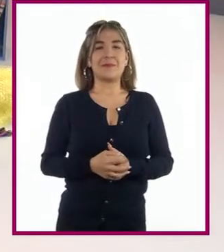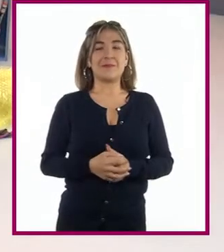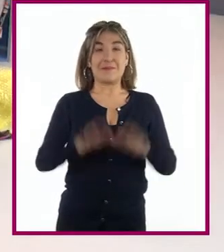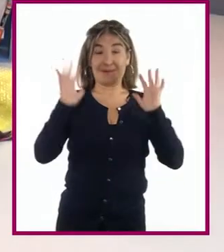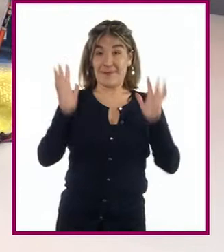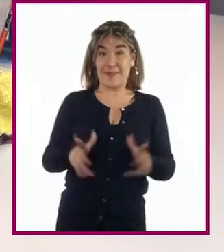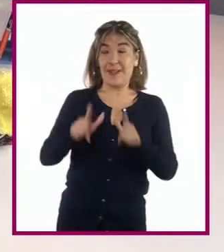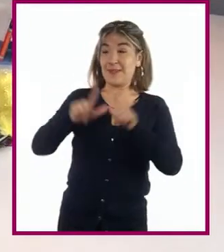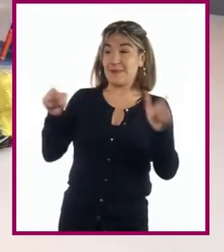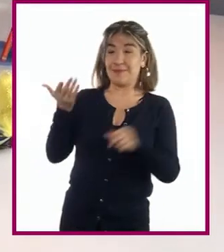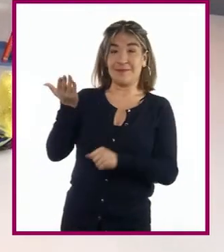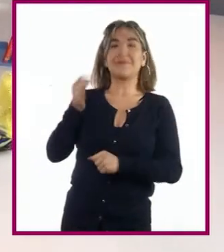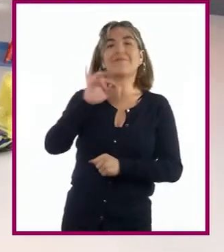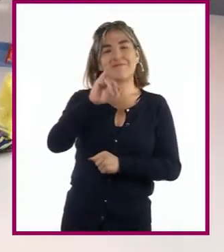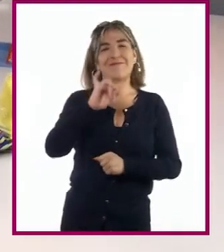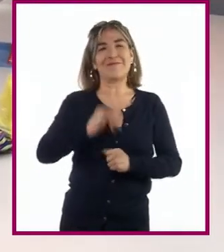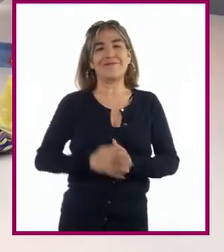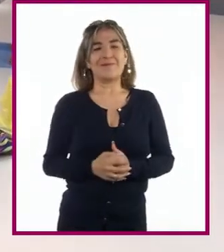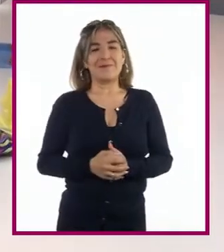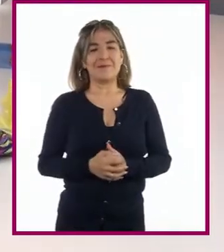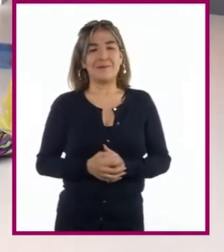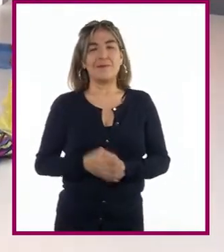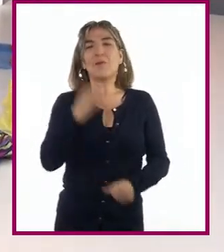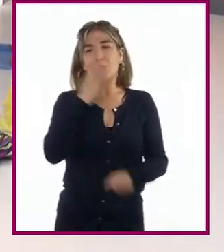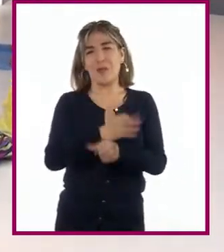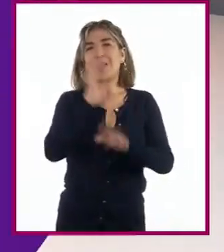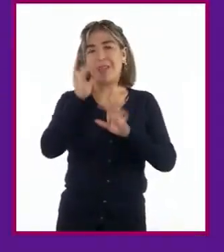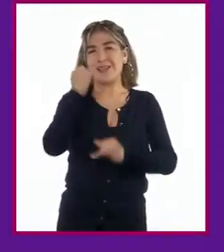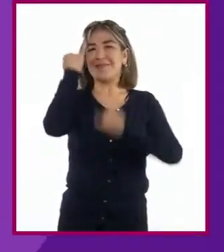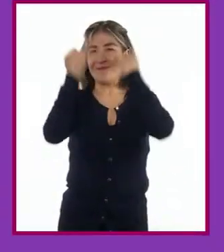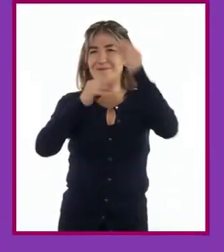¿Estás listo, Rodolfo? Sí. Cuéntame. Voy a recrearlo, fíjate.